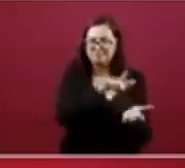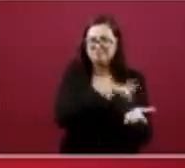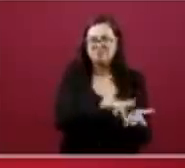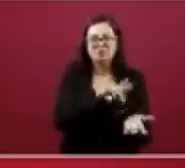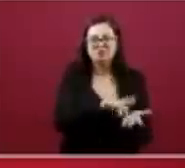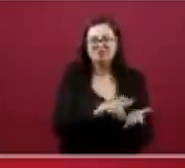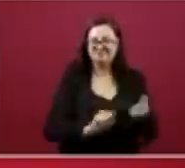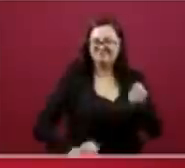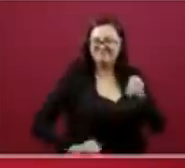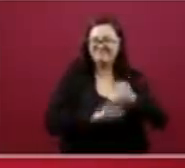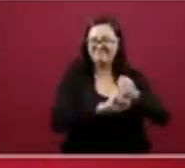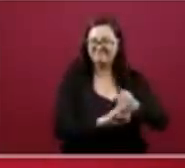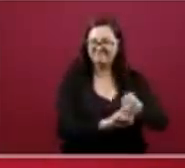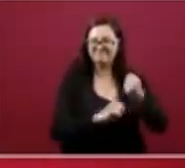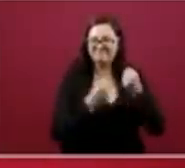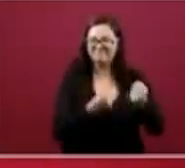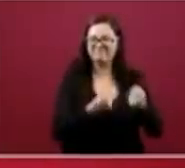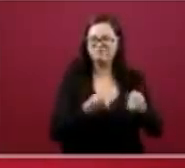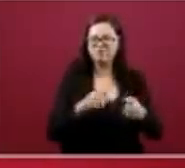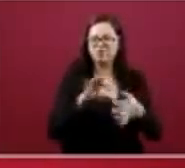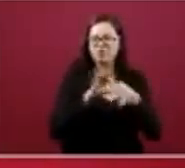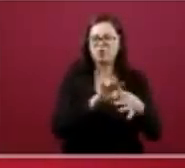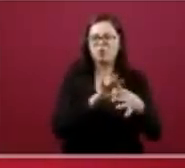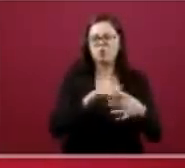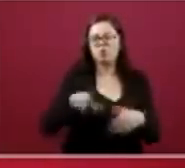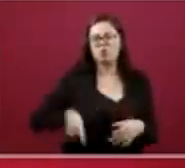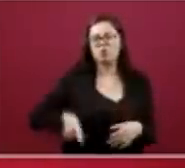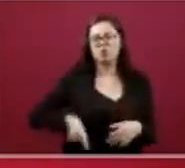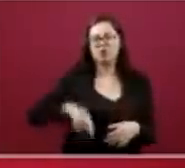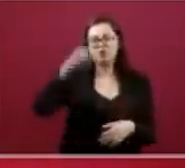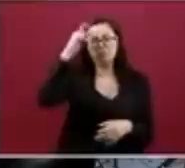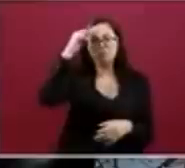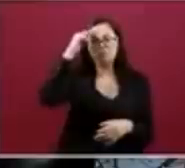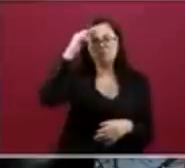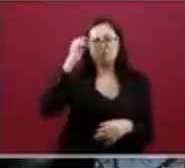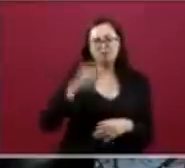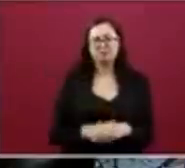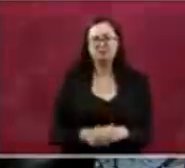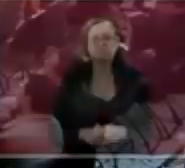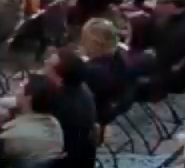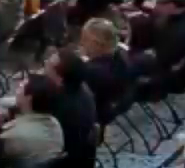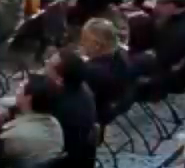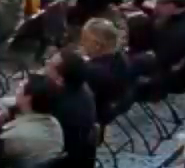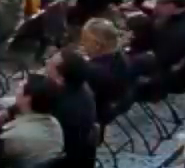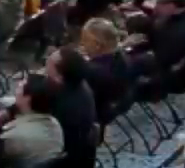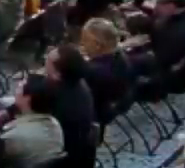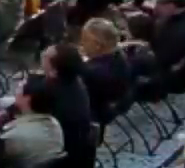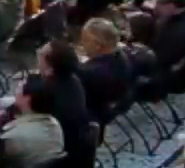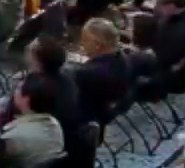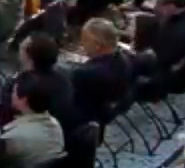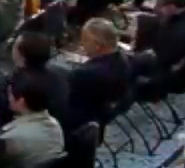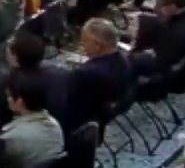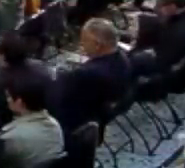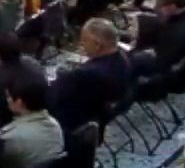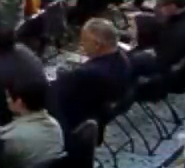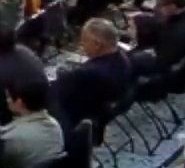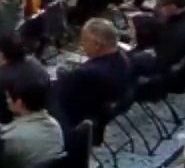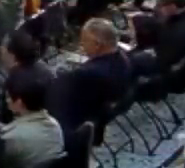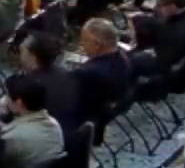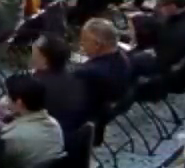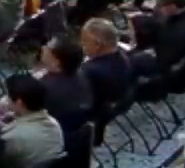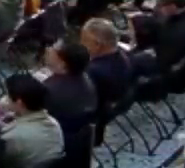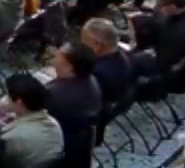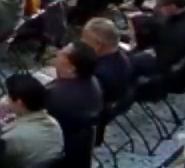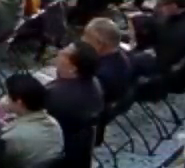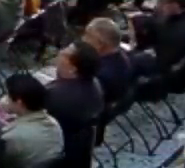régimen porfirista. Pero aún con eso existía la otra prensa,